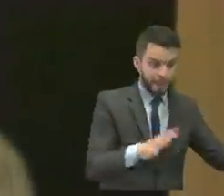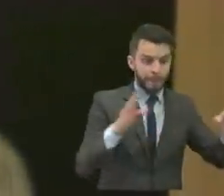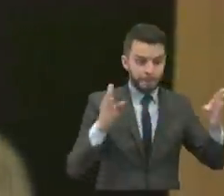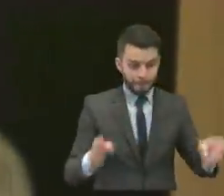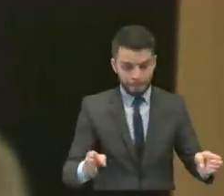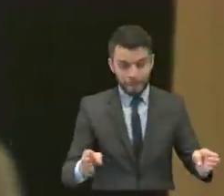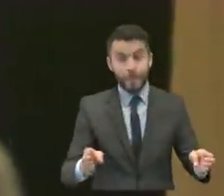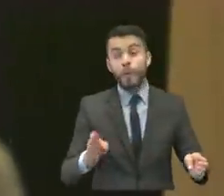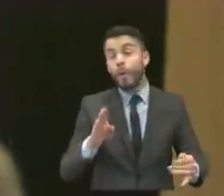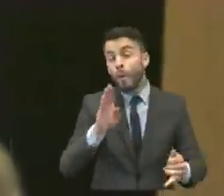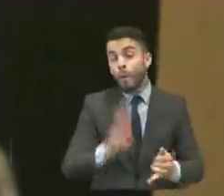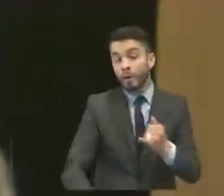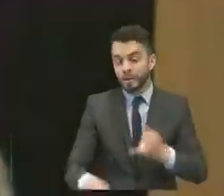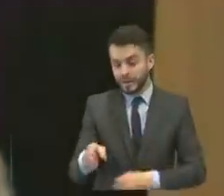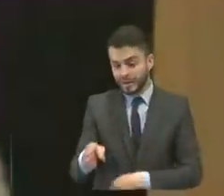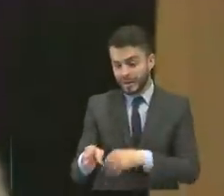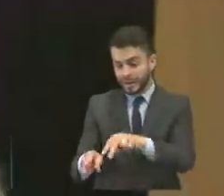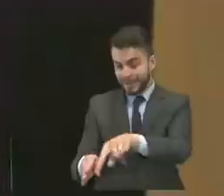40.